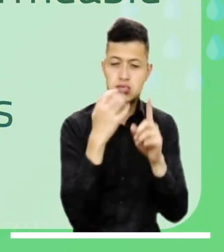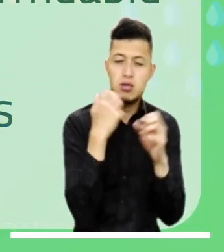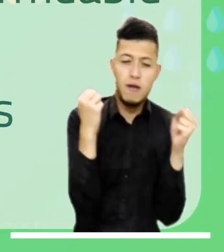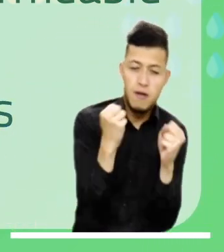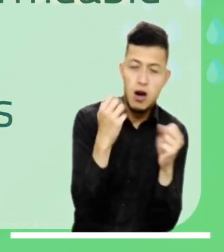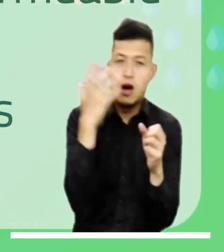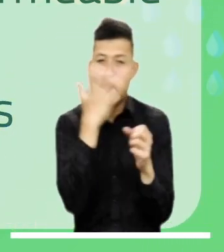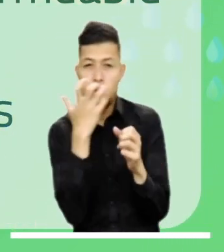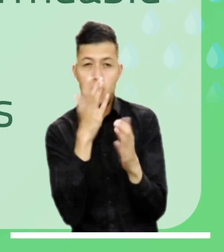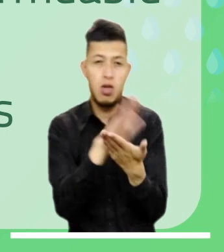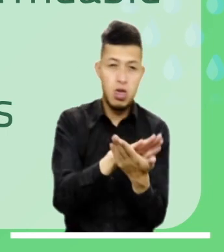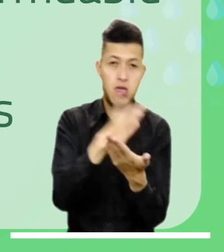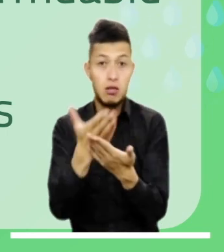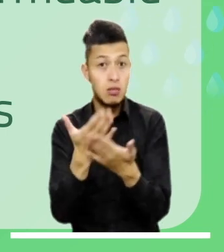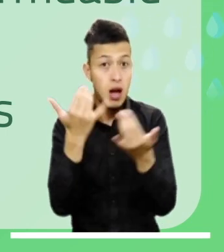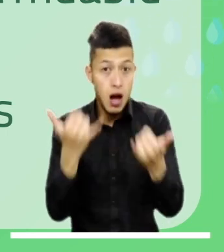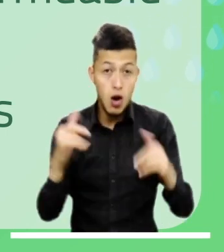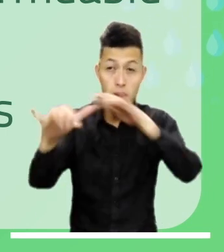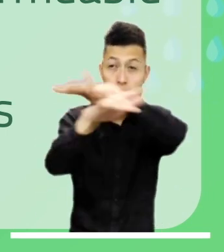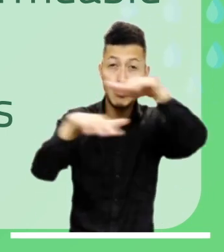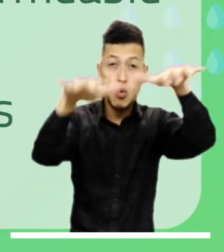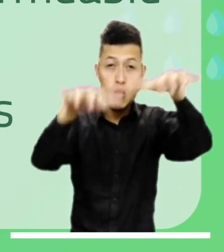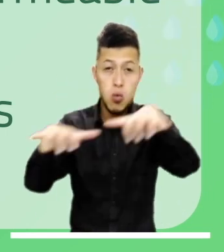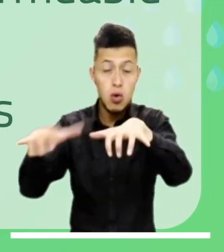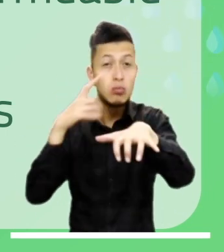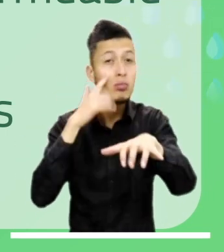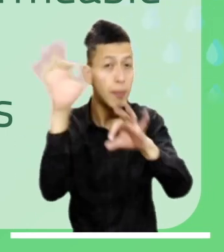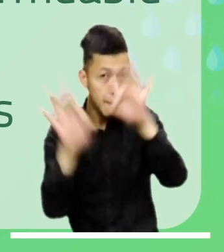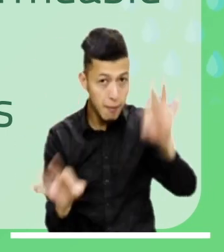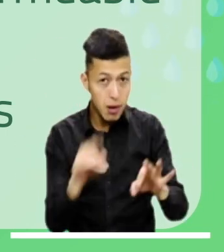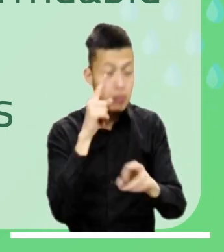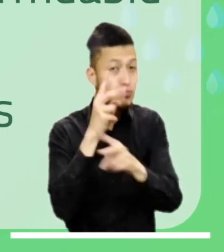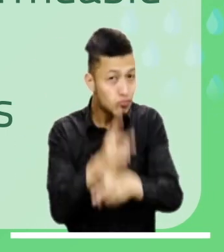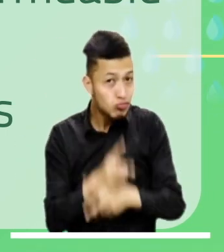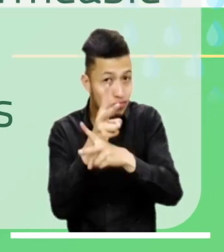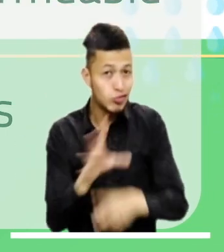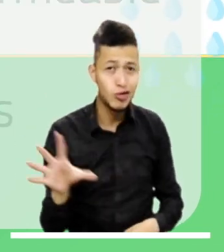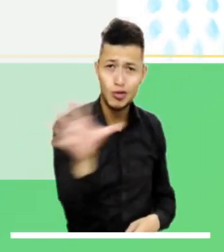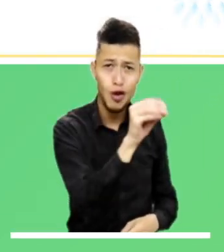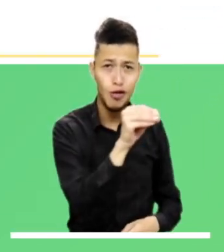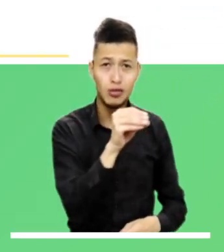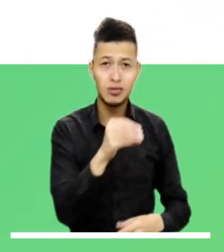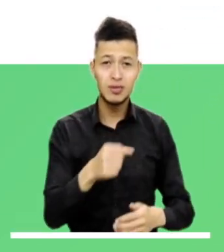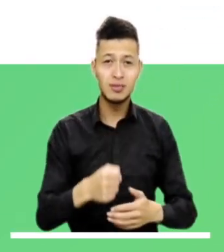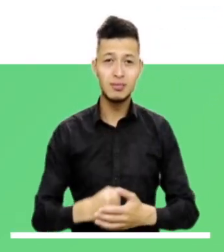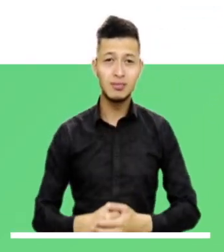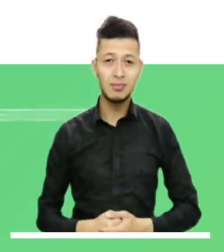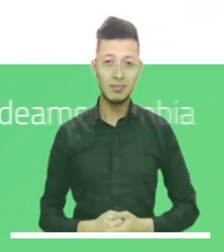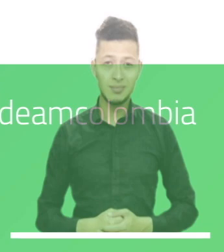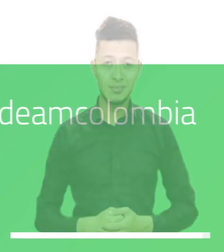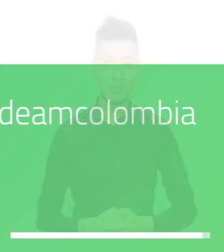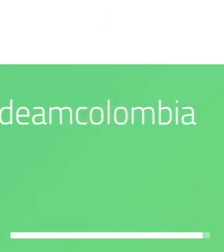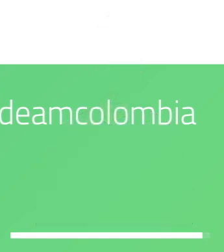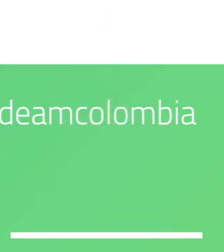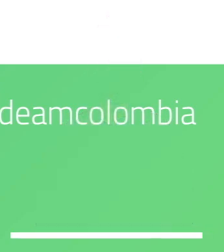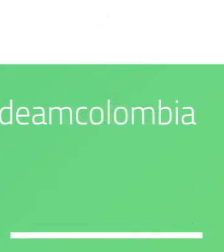a cambios súbitos de temperatura. En esta temporada de lluvias, todos debemos estar preparados.